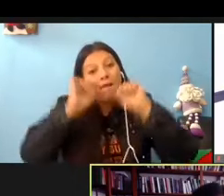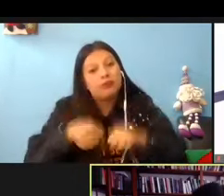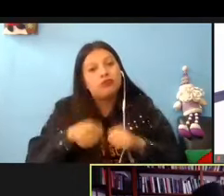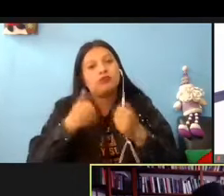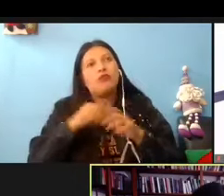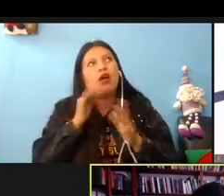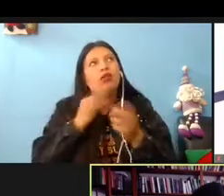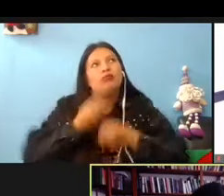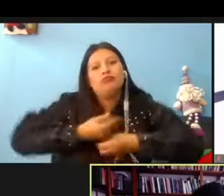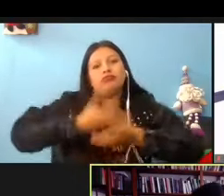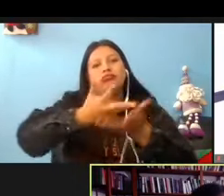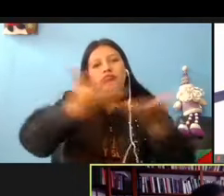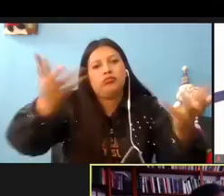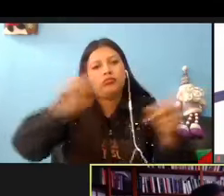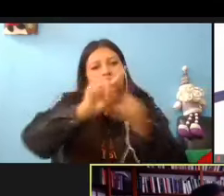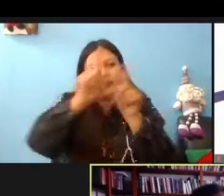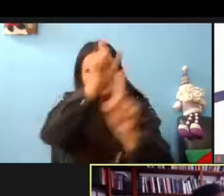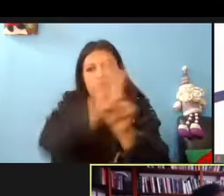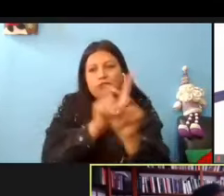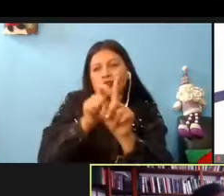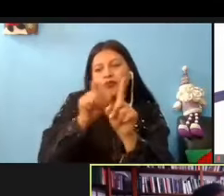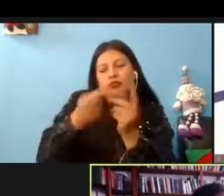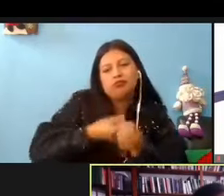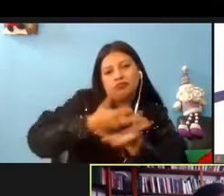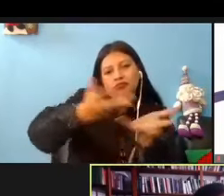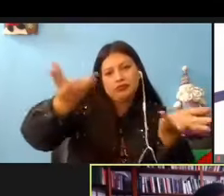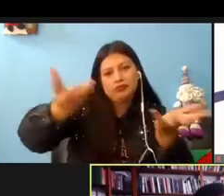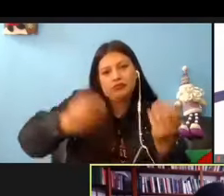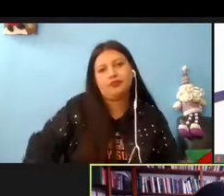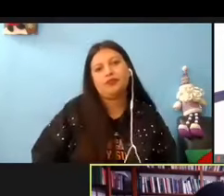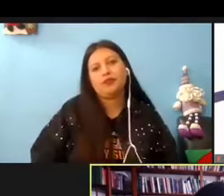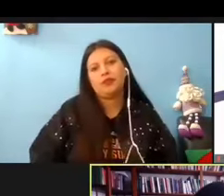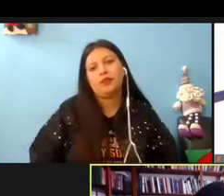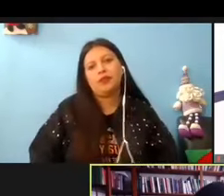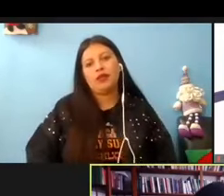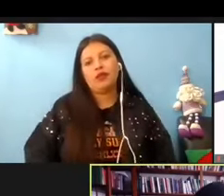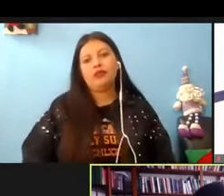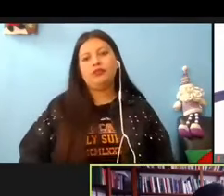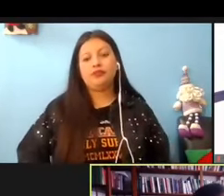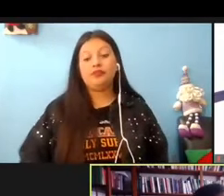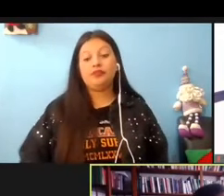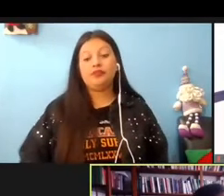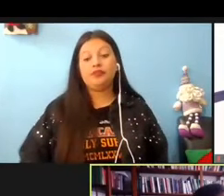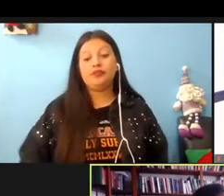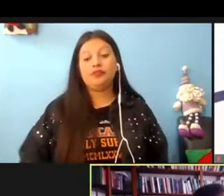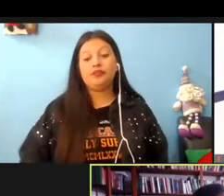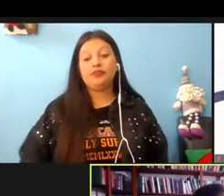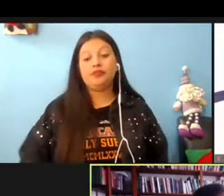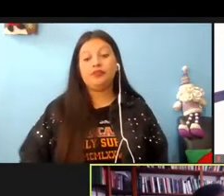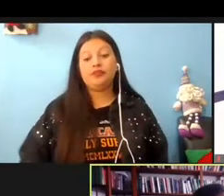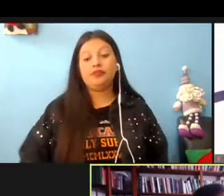llegar a más personas con estas iniciativas. Y en el marco de eso también quisiera agradecer a Cari